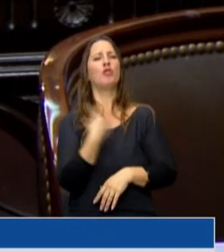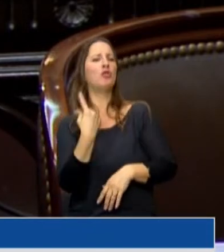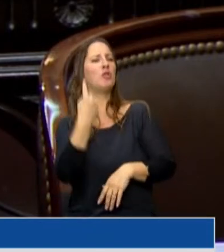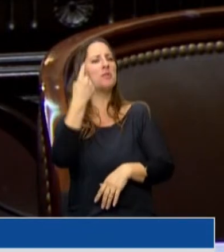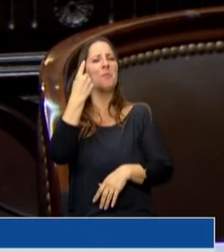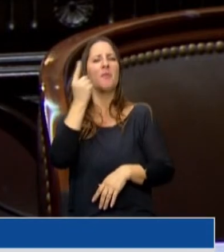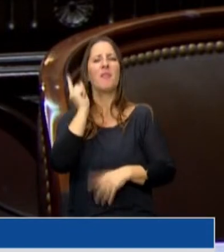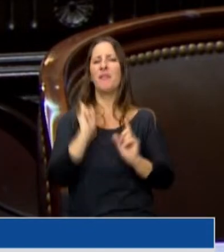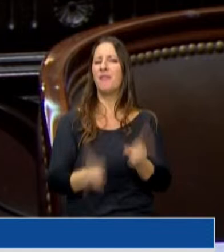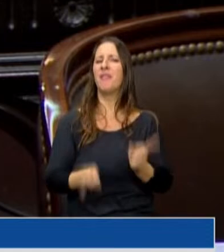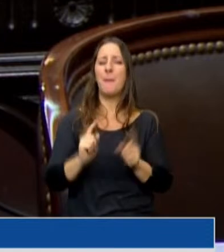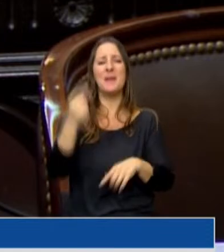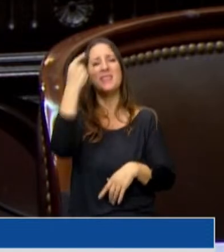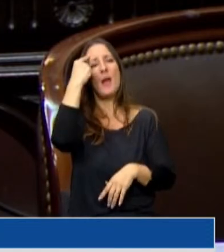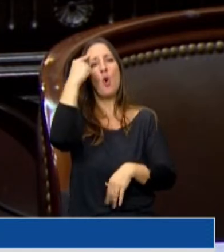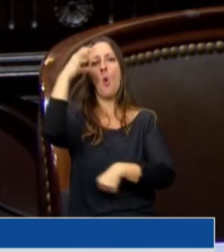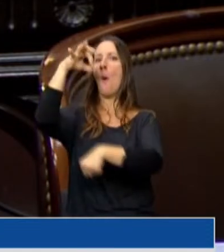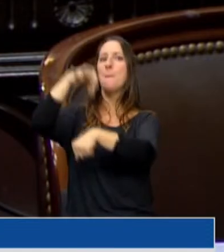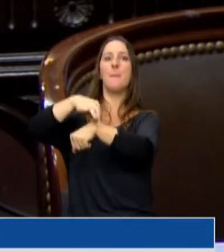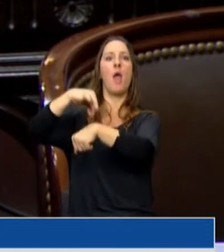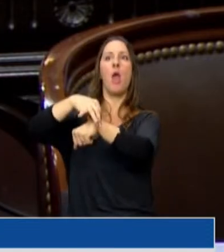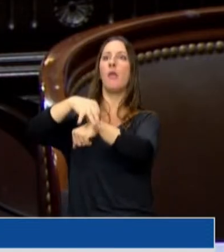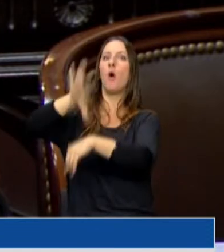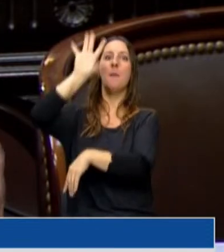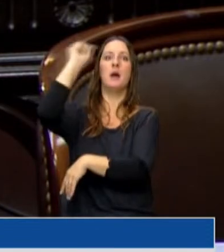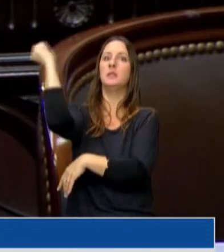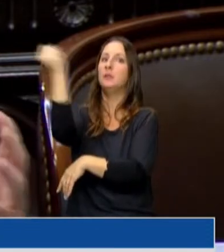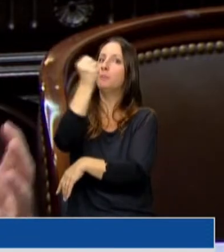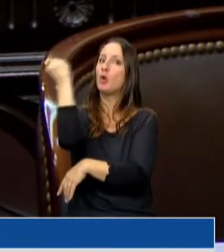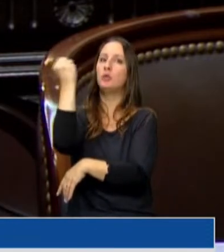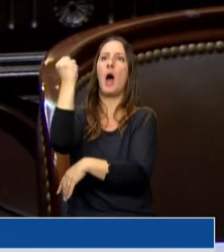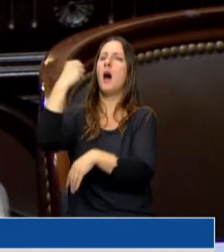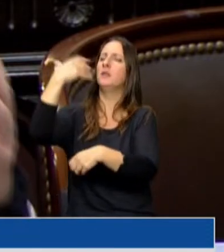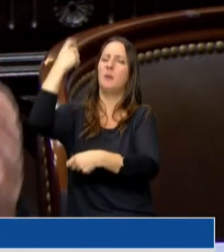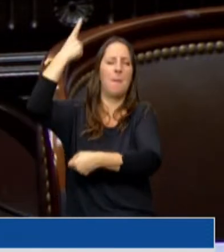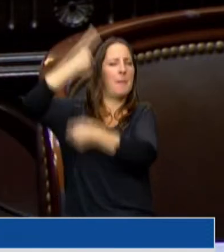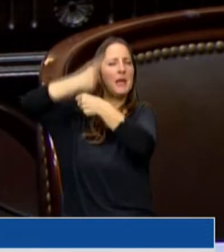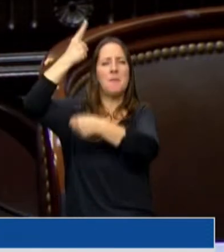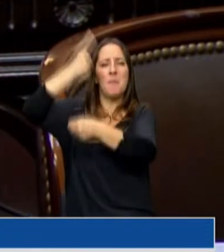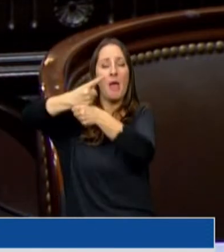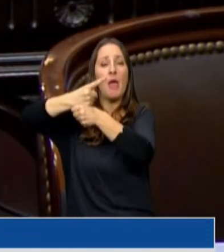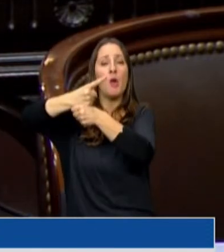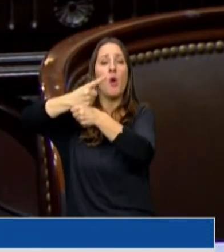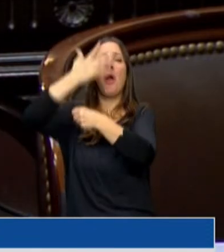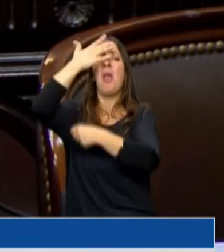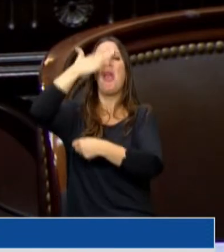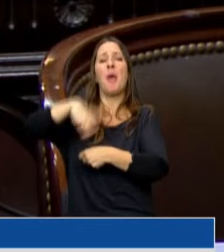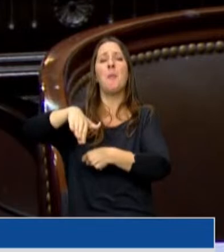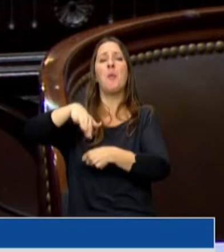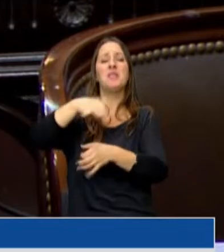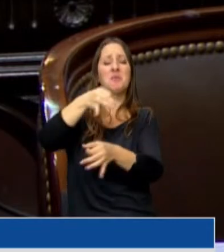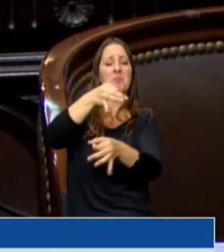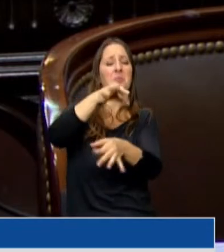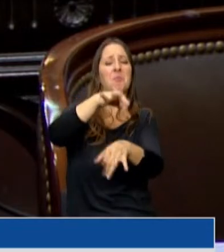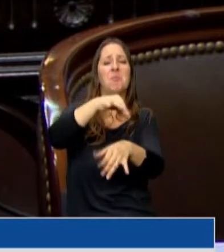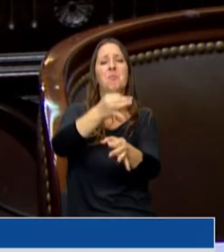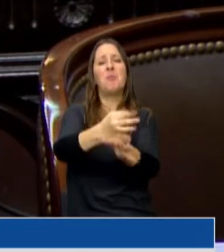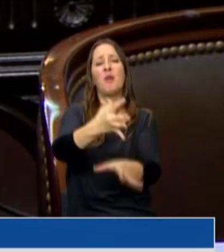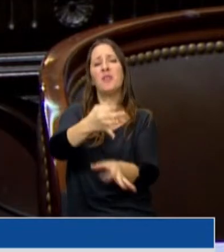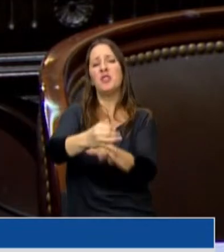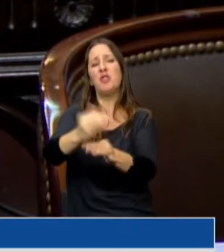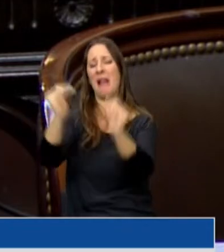que está el médico en el centro del sistema y después satélites que no tienen voz y votos en